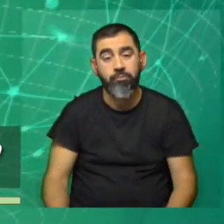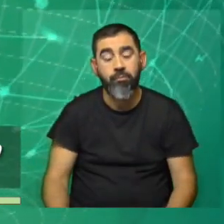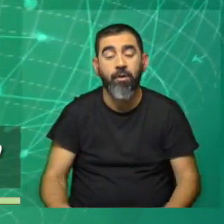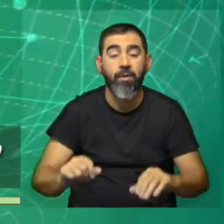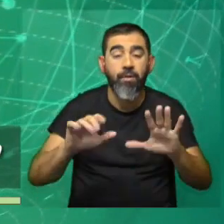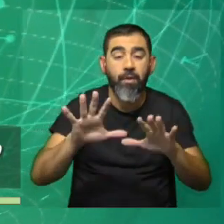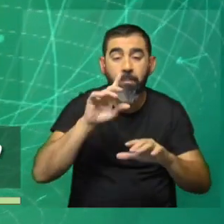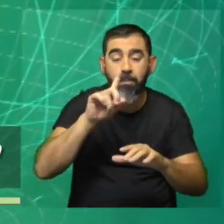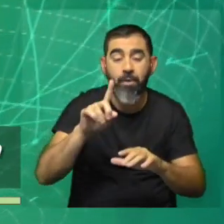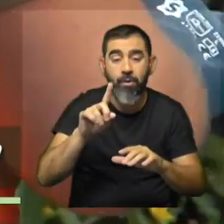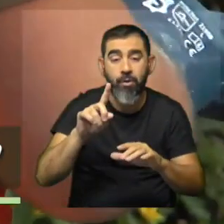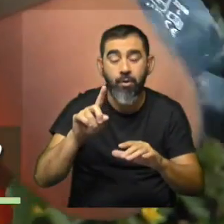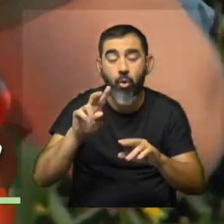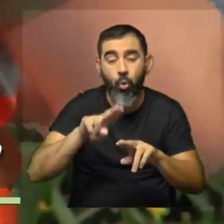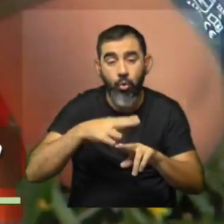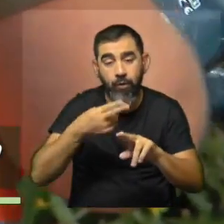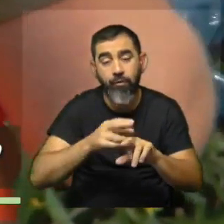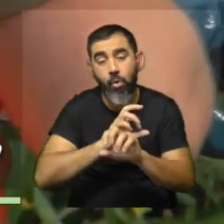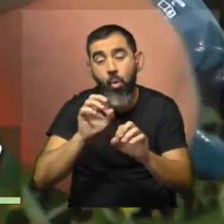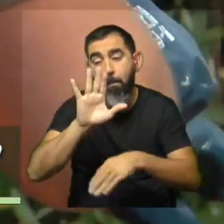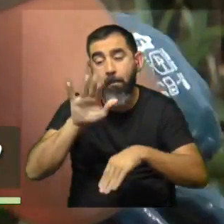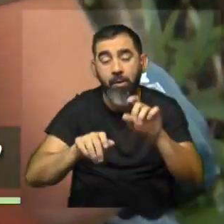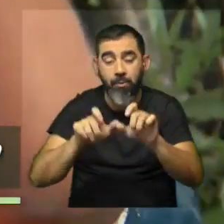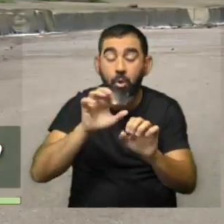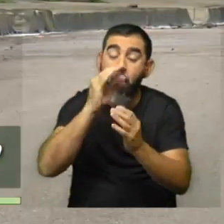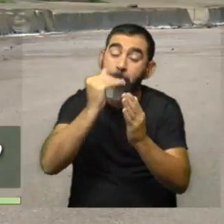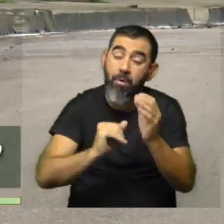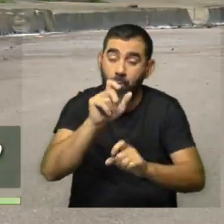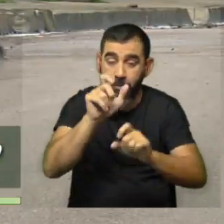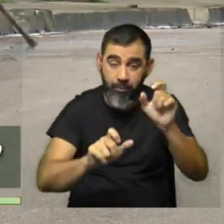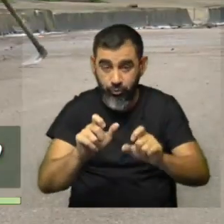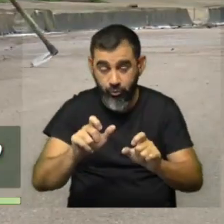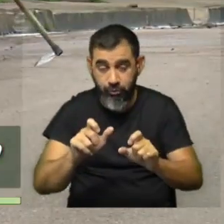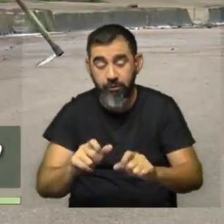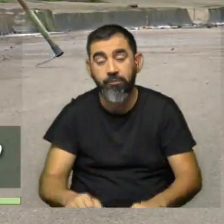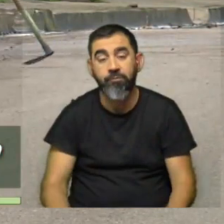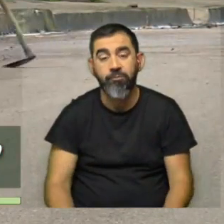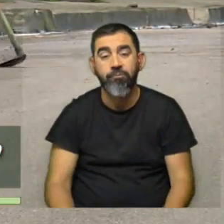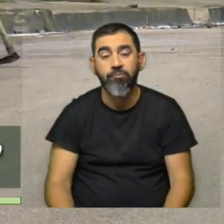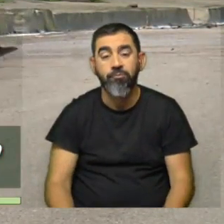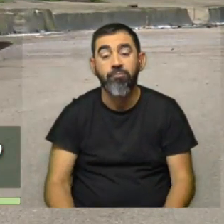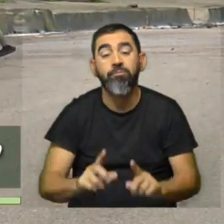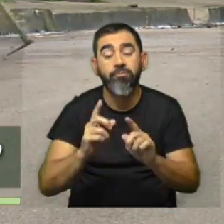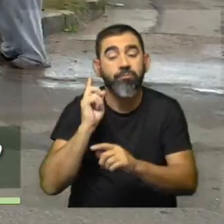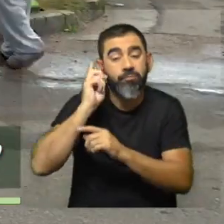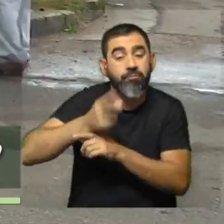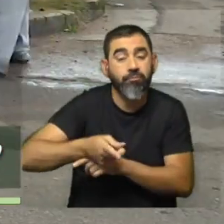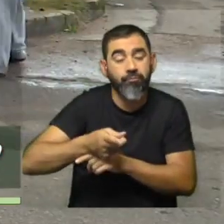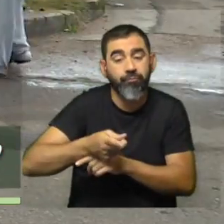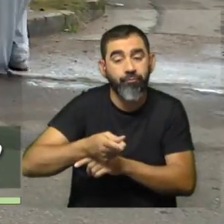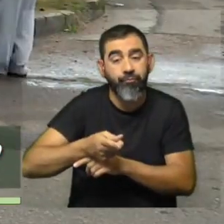10.000 jornales solidarios de nuevo, o van a ser más, o van a ser menos. Tenemos que resolver también si se va a